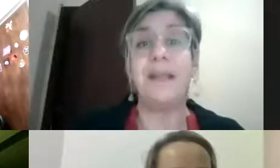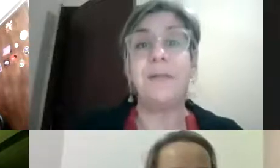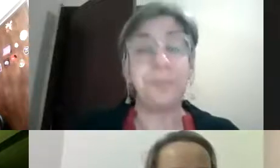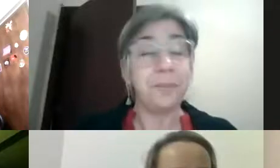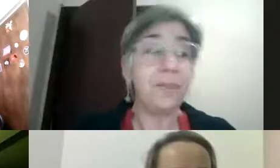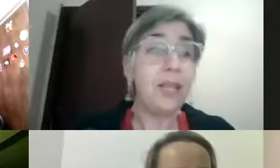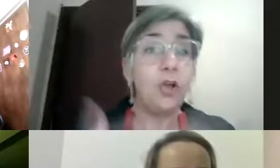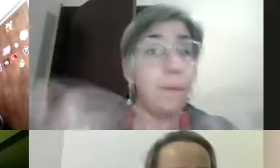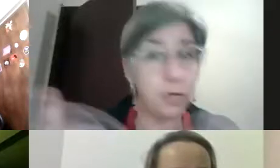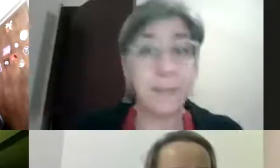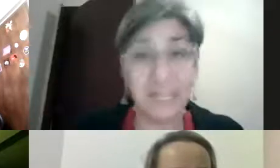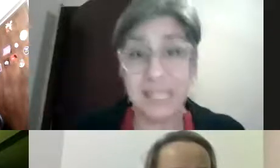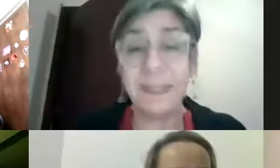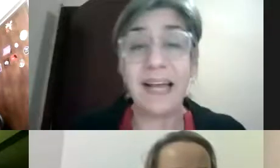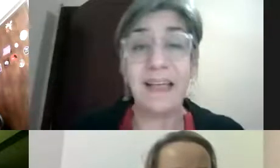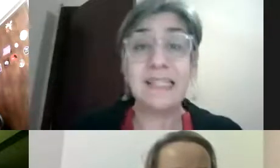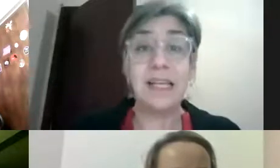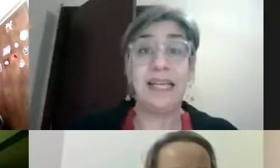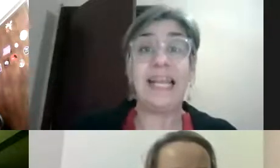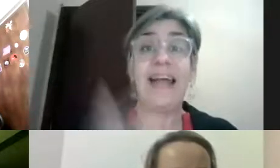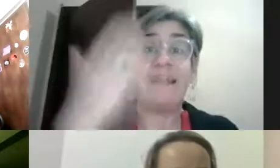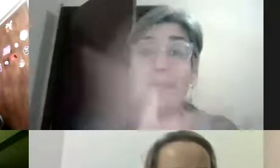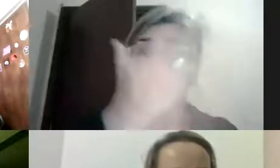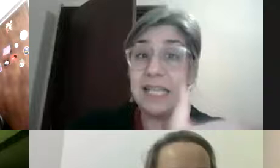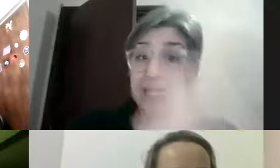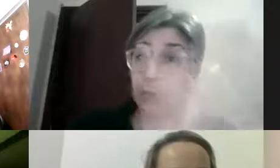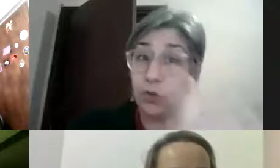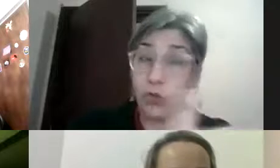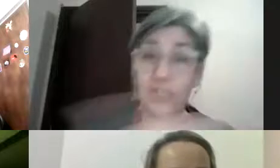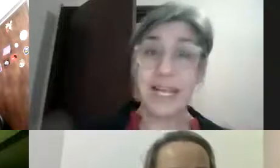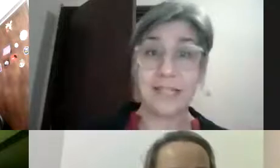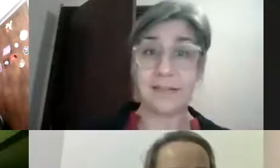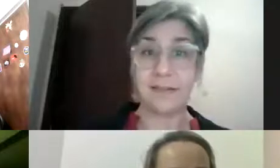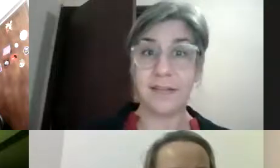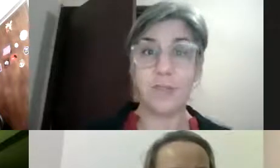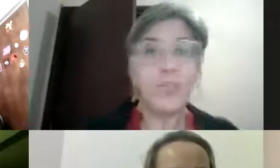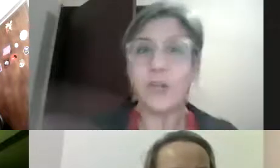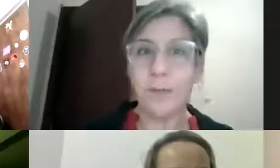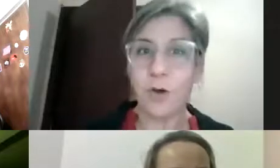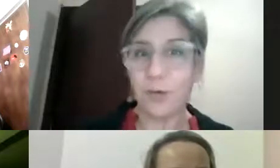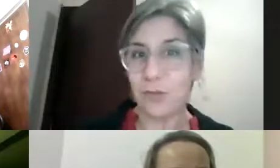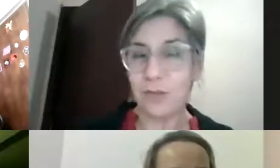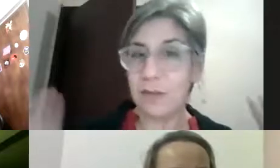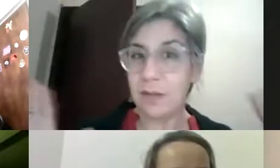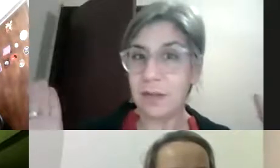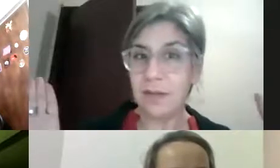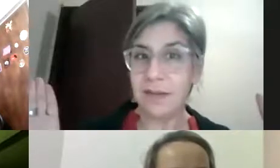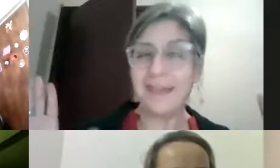PrEP con pastillas separadas, que cada 3 meses le hacemos todos los test. Entonces los